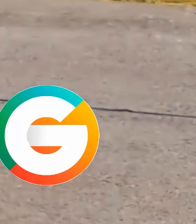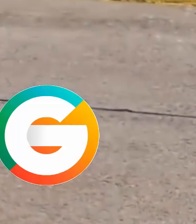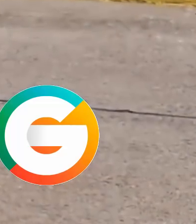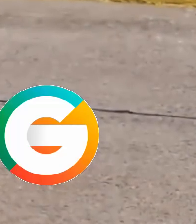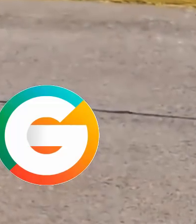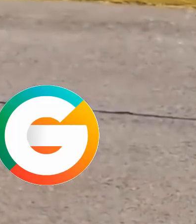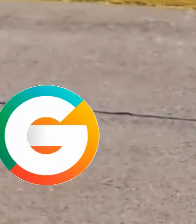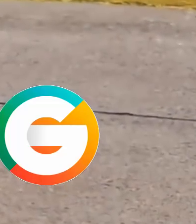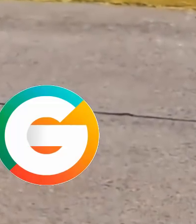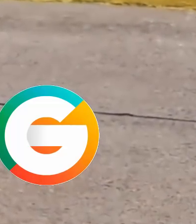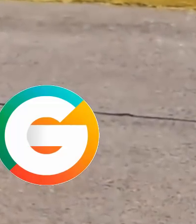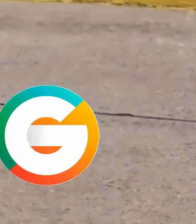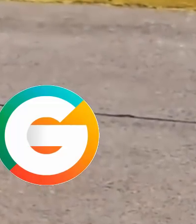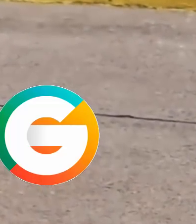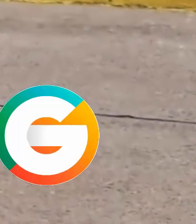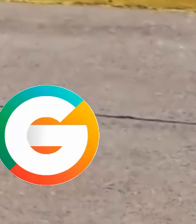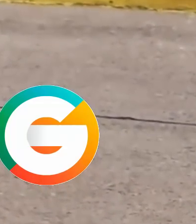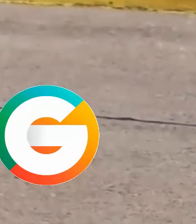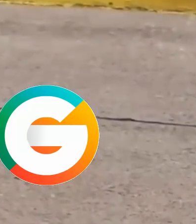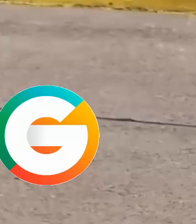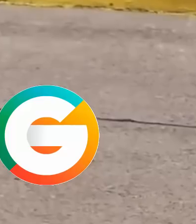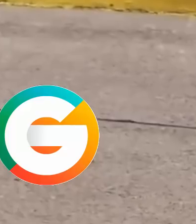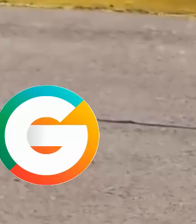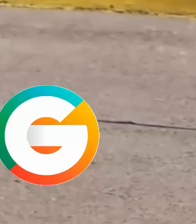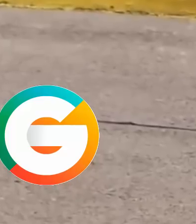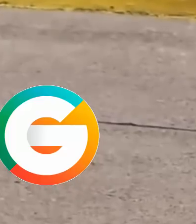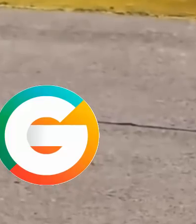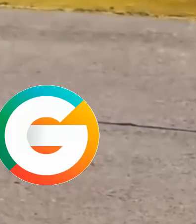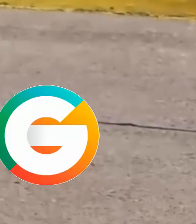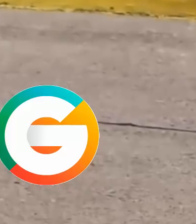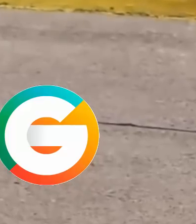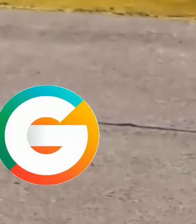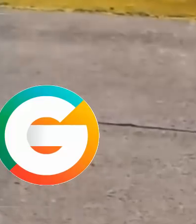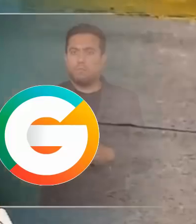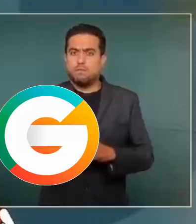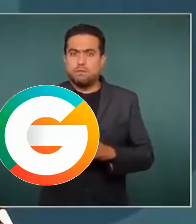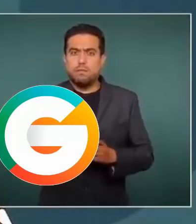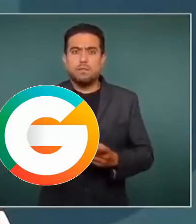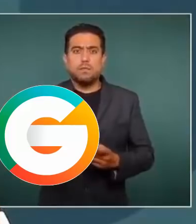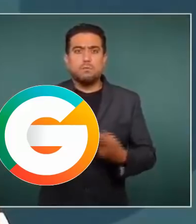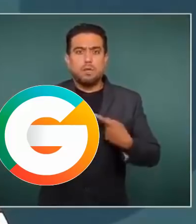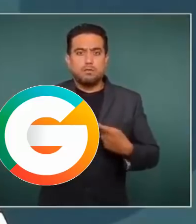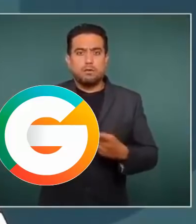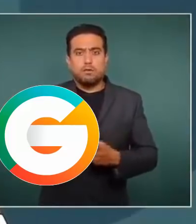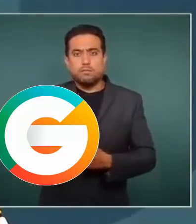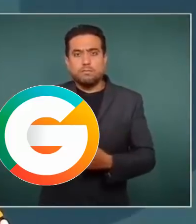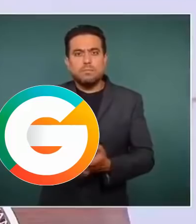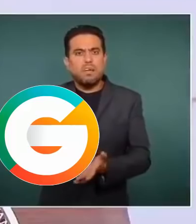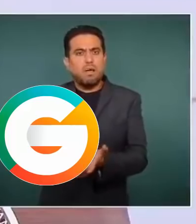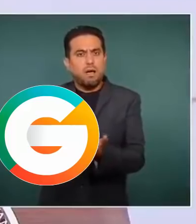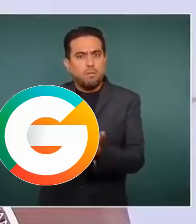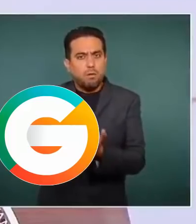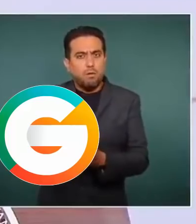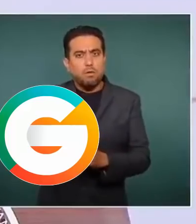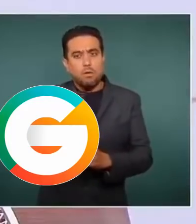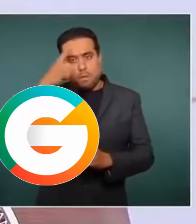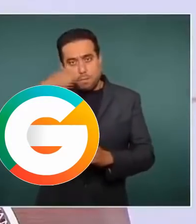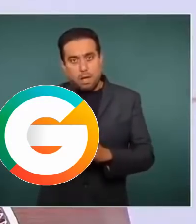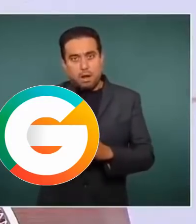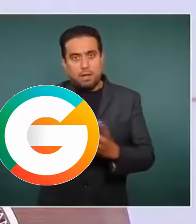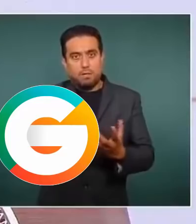honor entre ladrones. Por su parte, el secretario de la Defensa Nacional, general Luis Crescencio